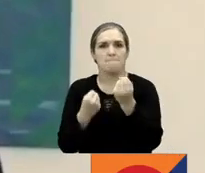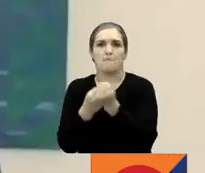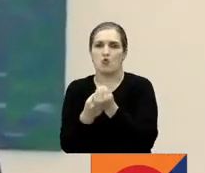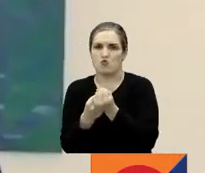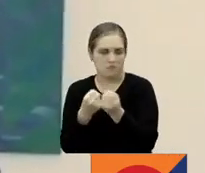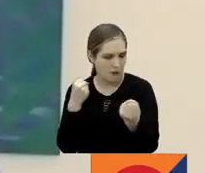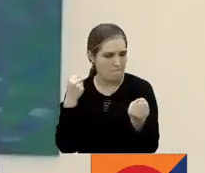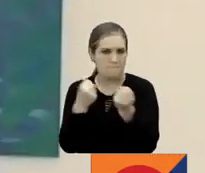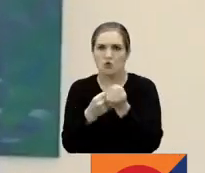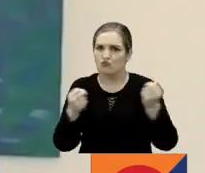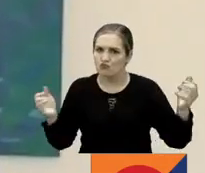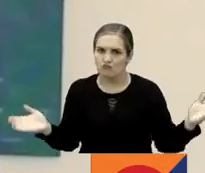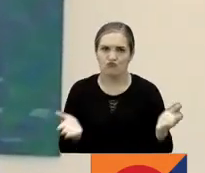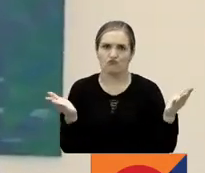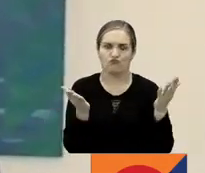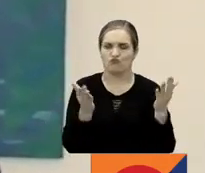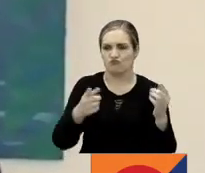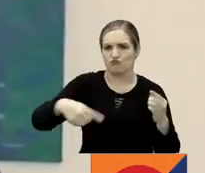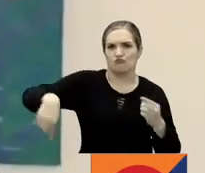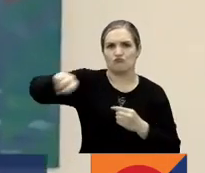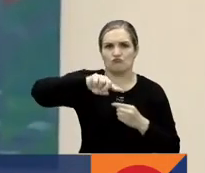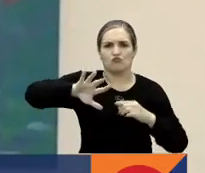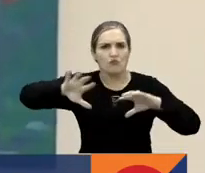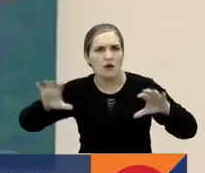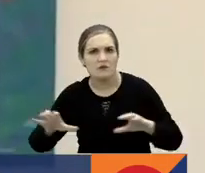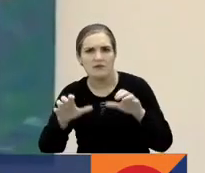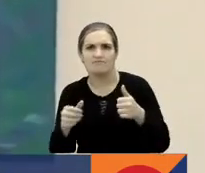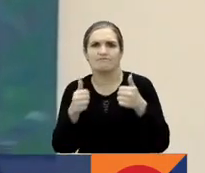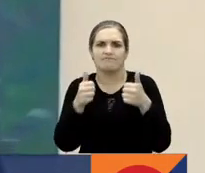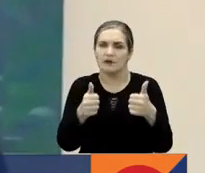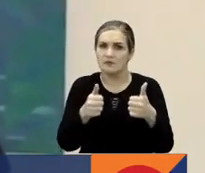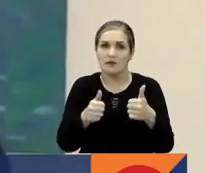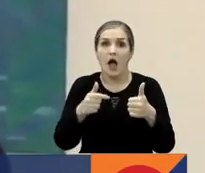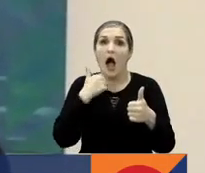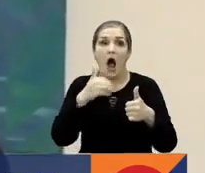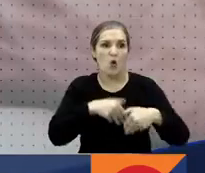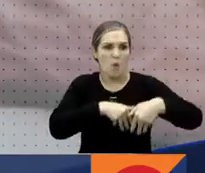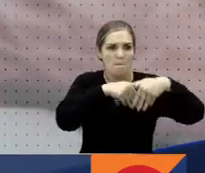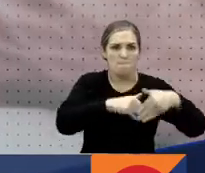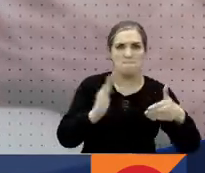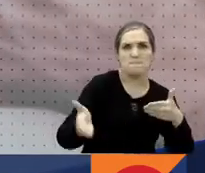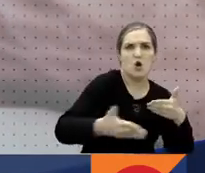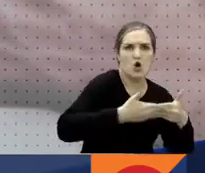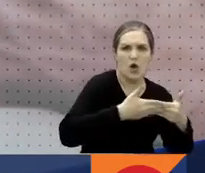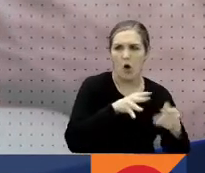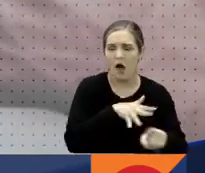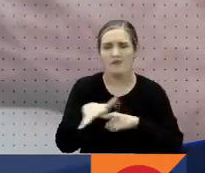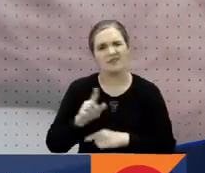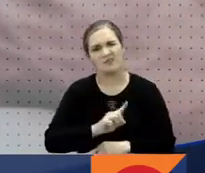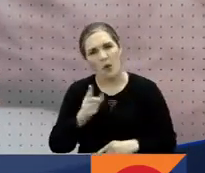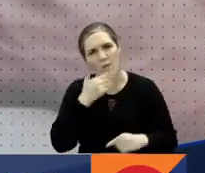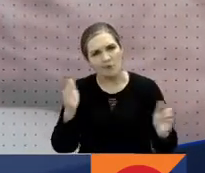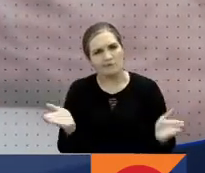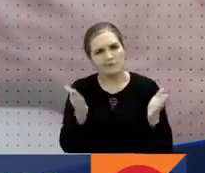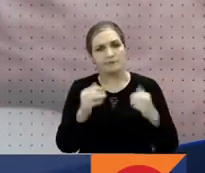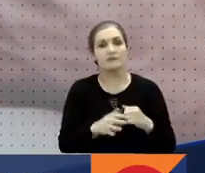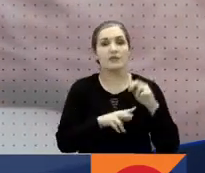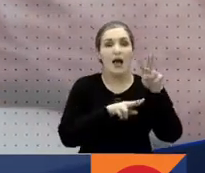poder ejercer toda su actividad, sin bloqueos, sin cierres. Por sectores,